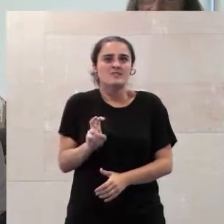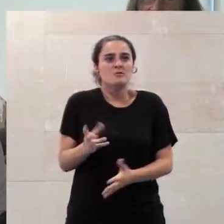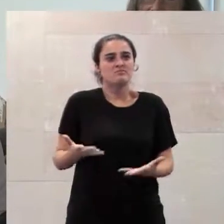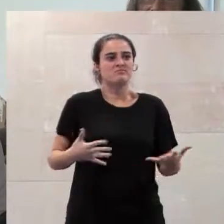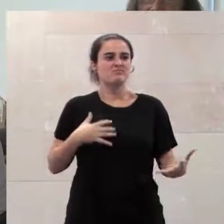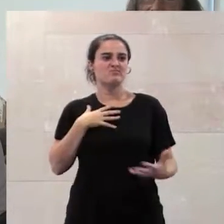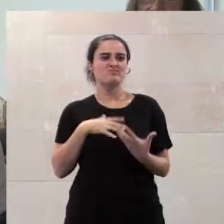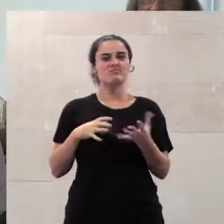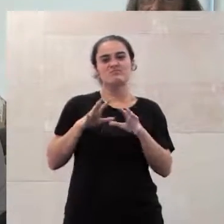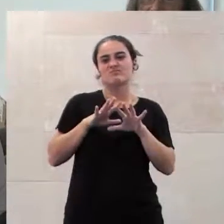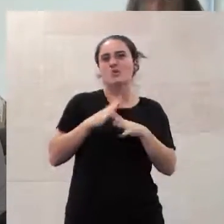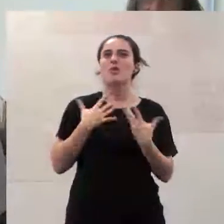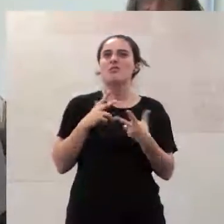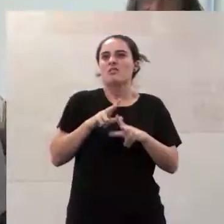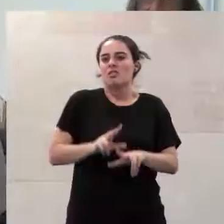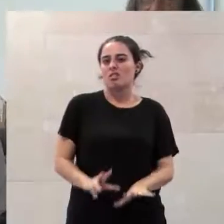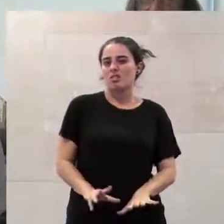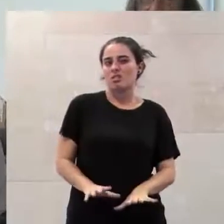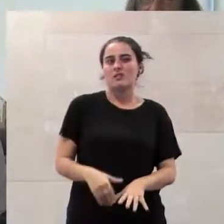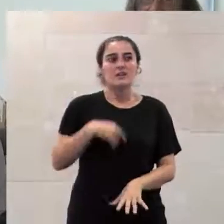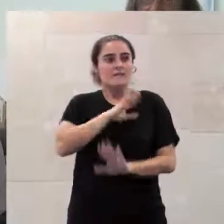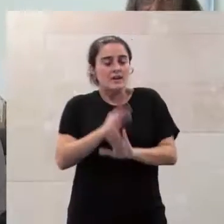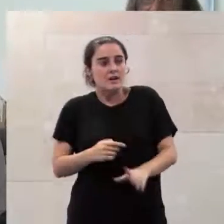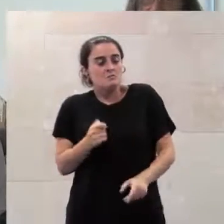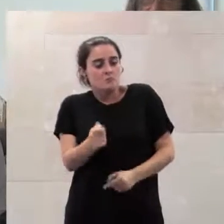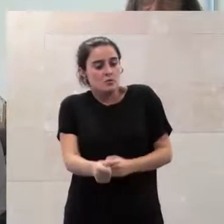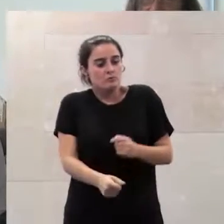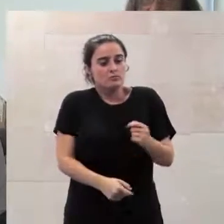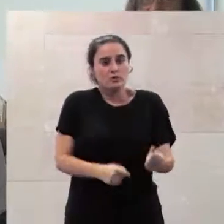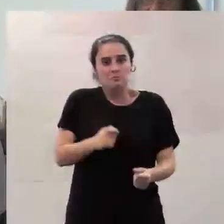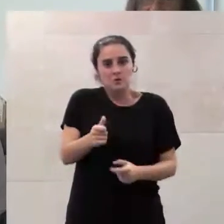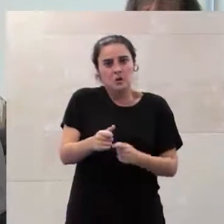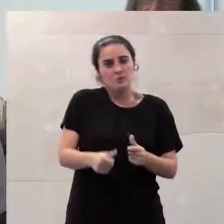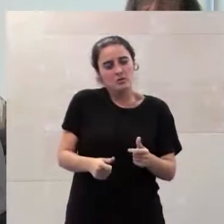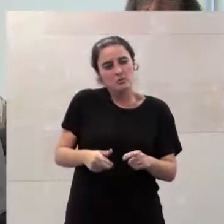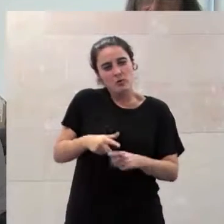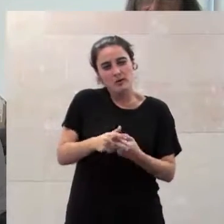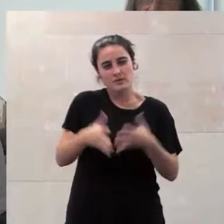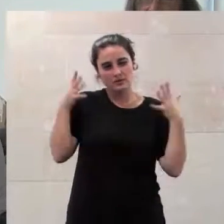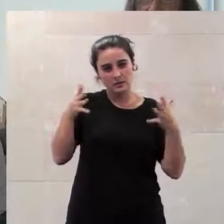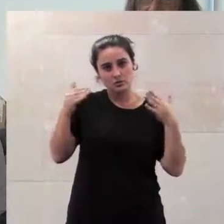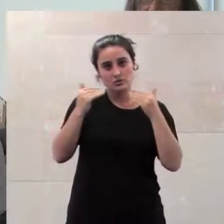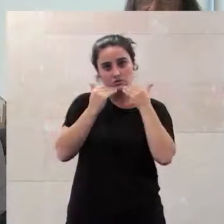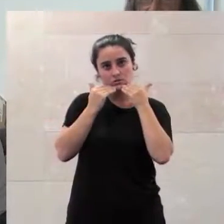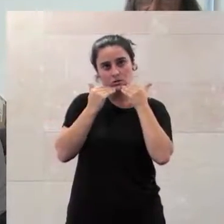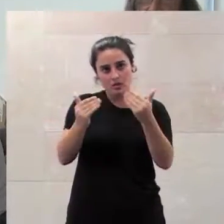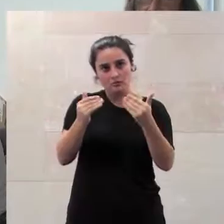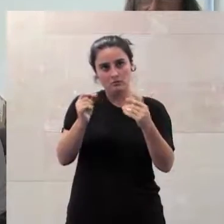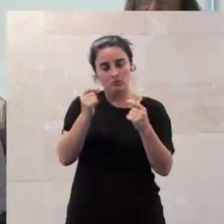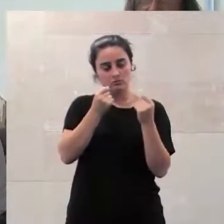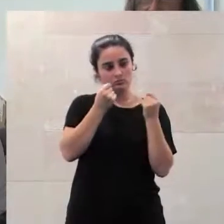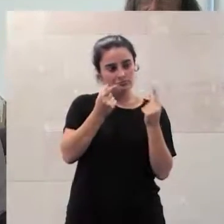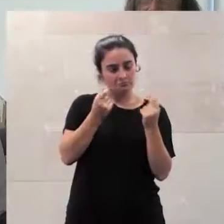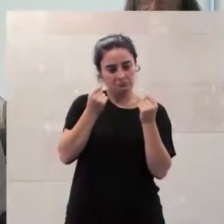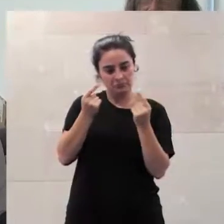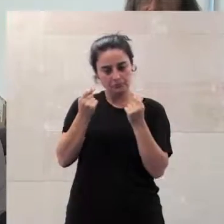desanimadas al taller, y luego, bueno, pues poco a poco, utilizando herramientas de coaching, pues se dan cuenta de que muchas